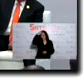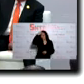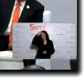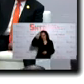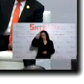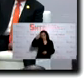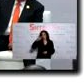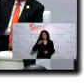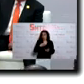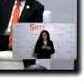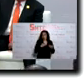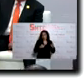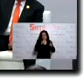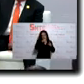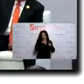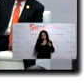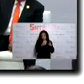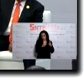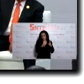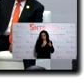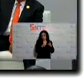en las universidades.